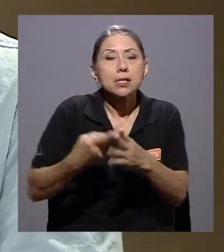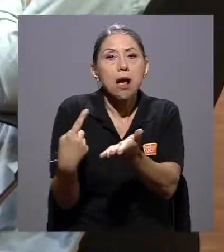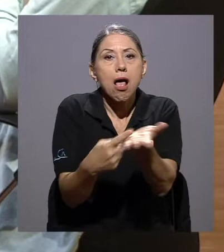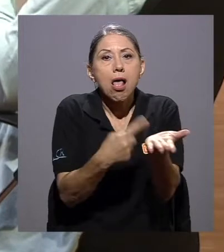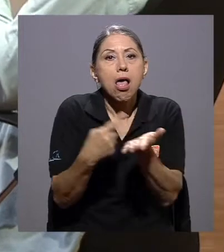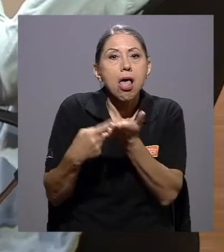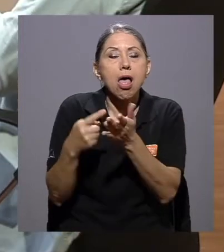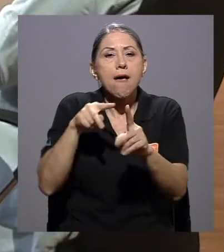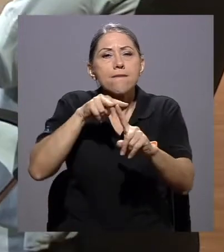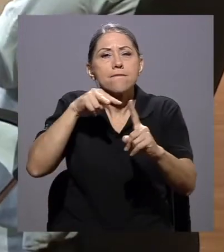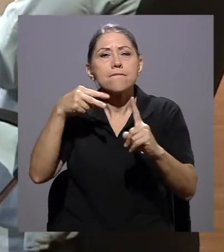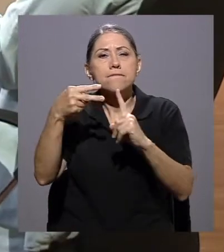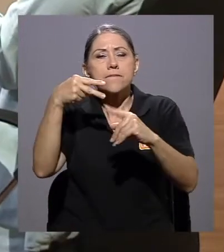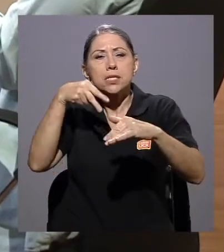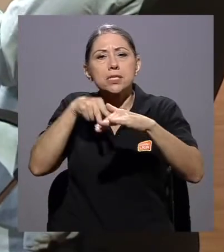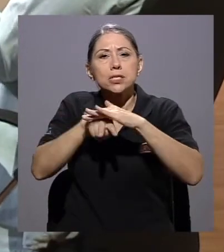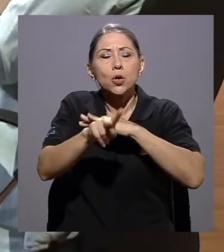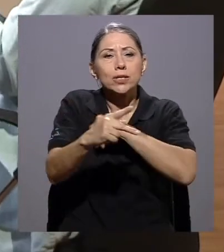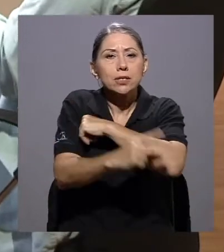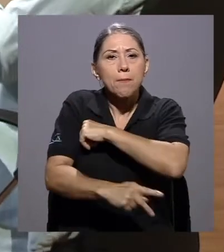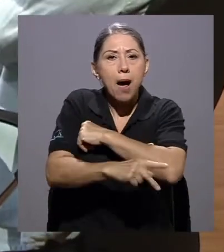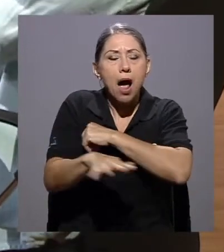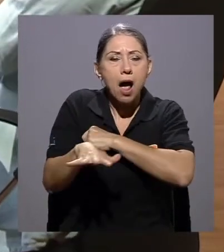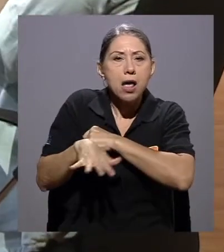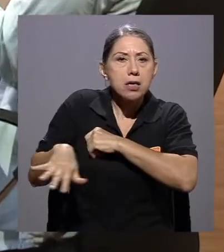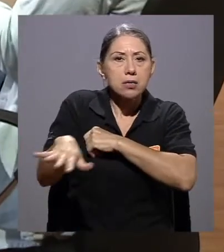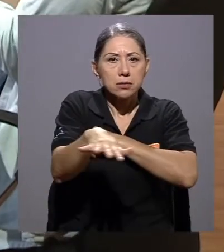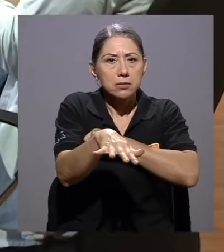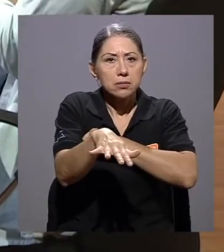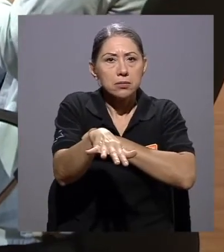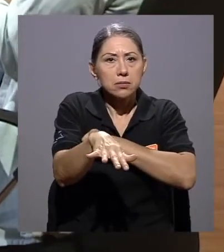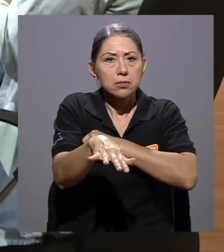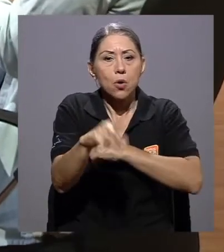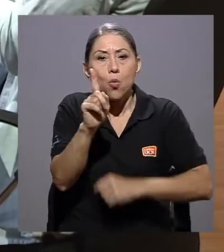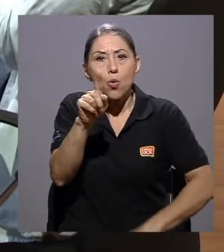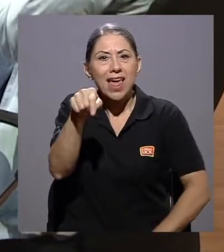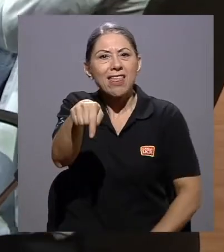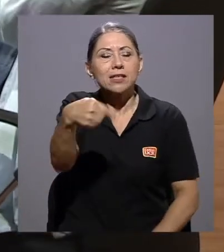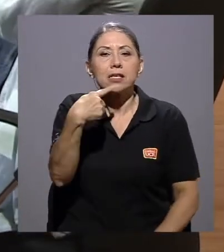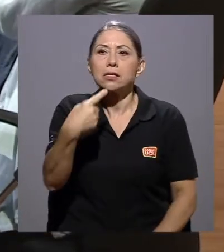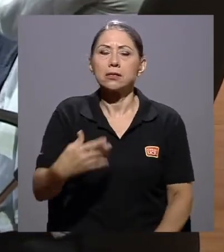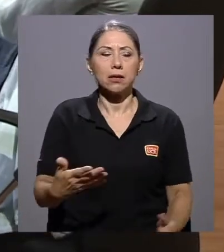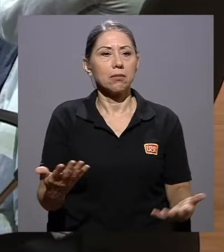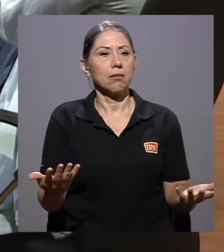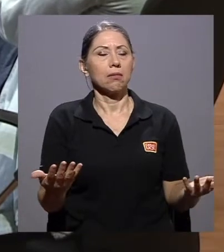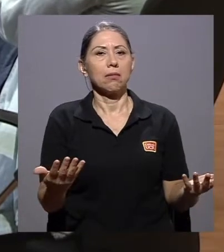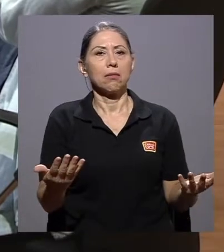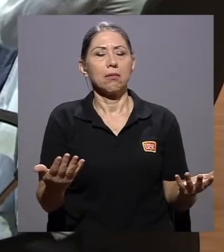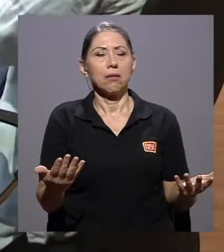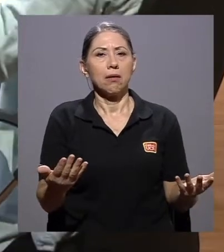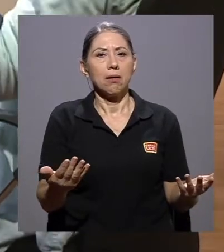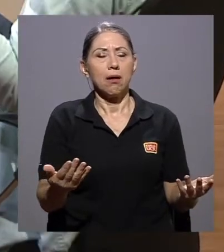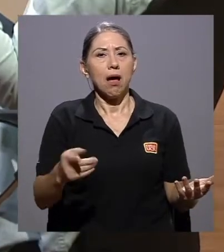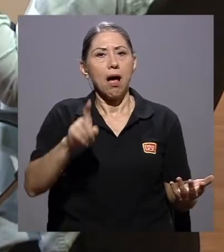nación. Y una de esas visiones es la que dice, bueno, hay que expandir la